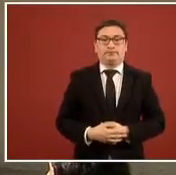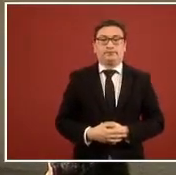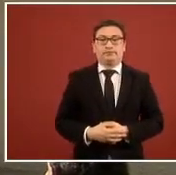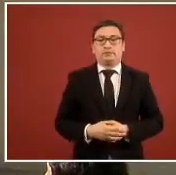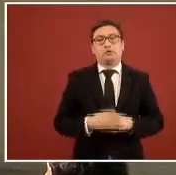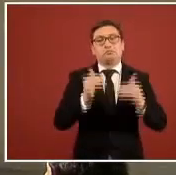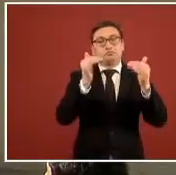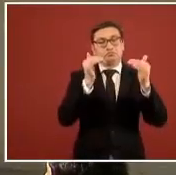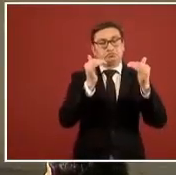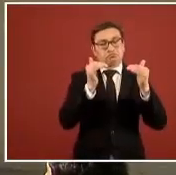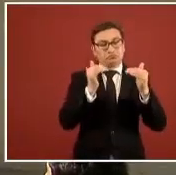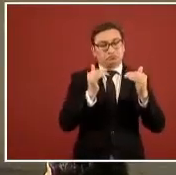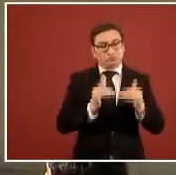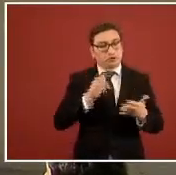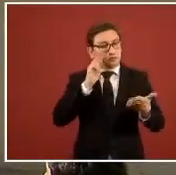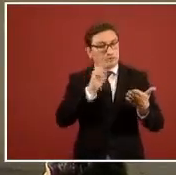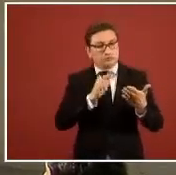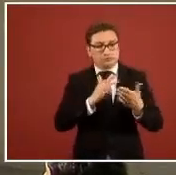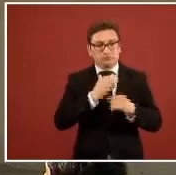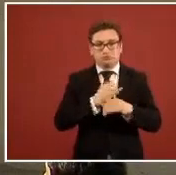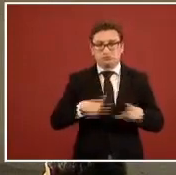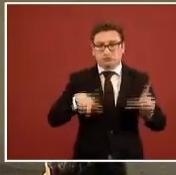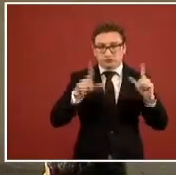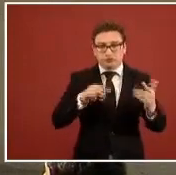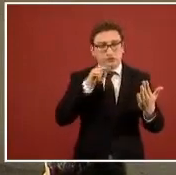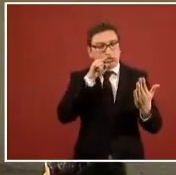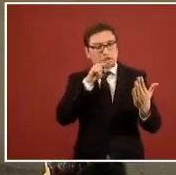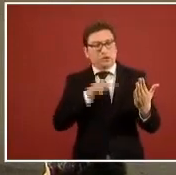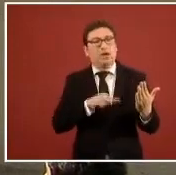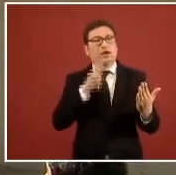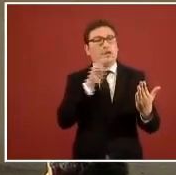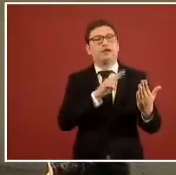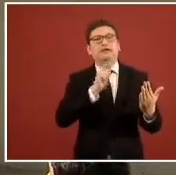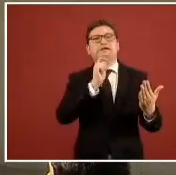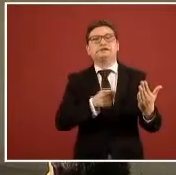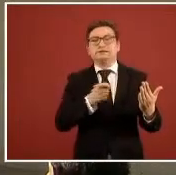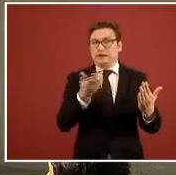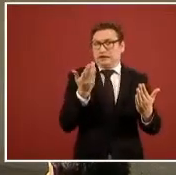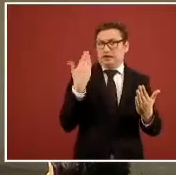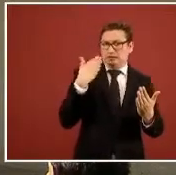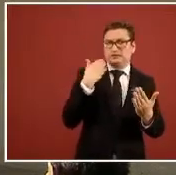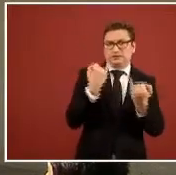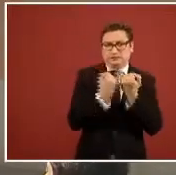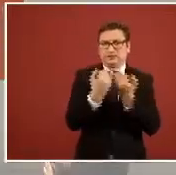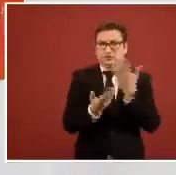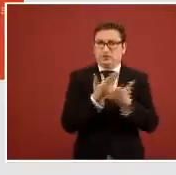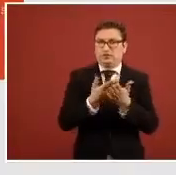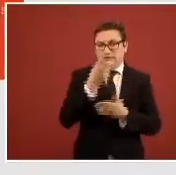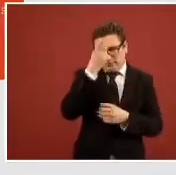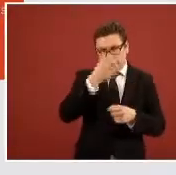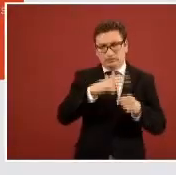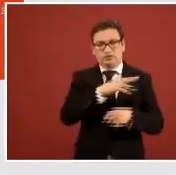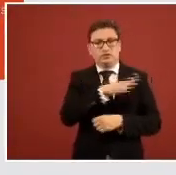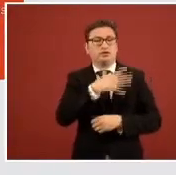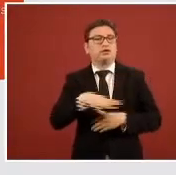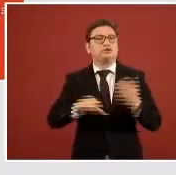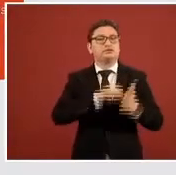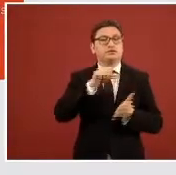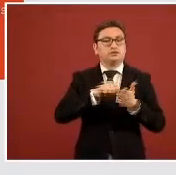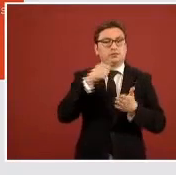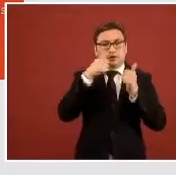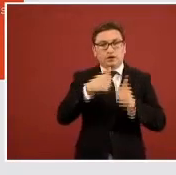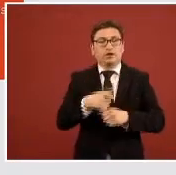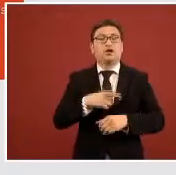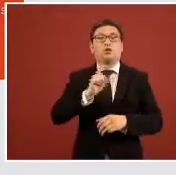Un poquito más para abajo, me parece que aquí tenemos también lo que se presentó a través del director general del Centro Nacional para la